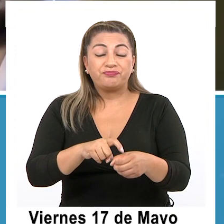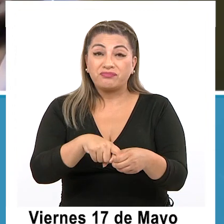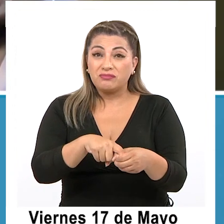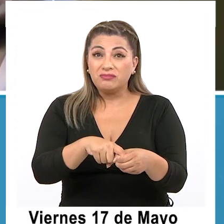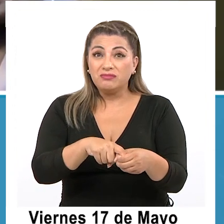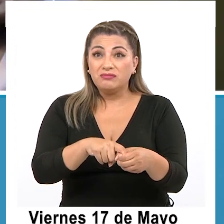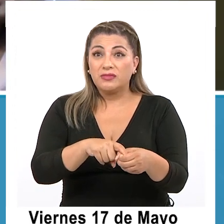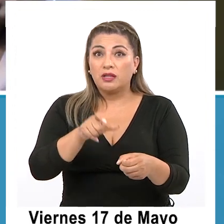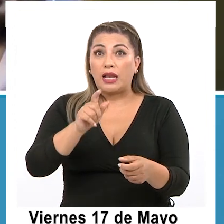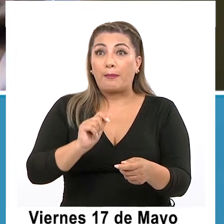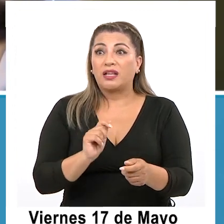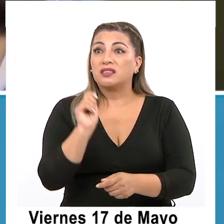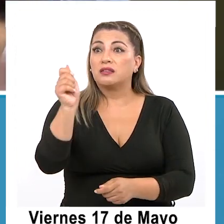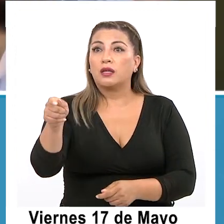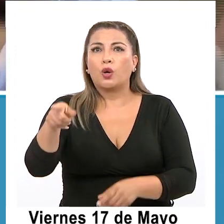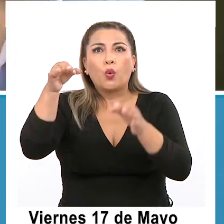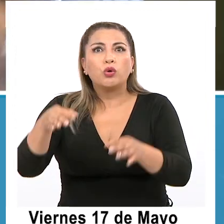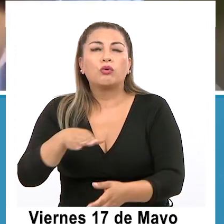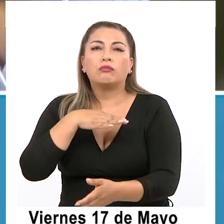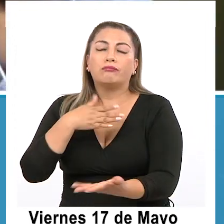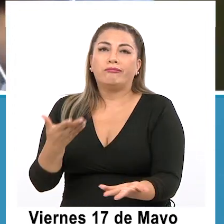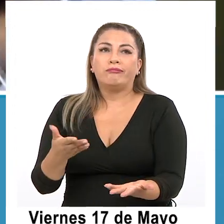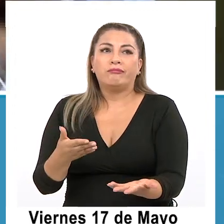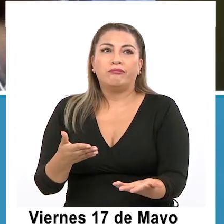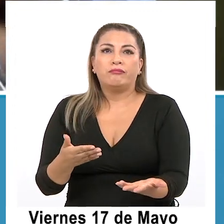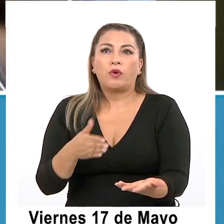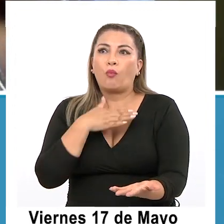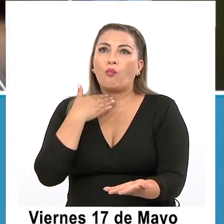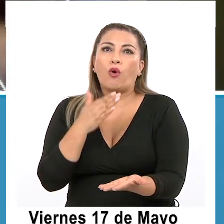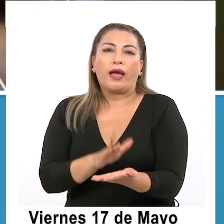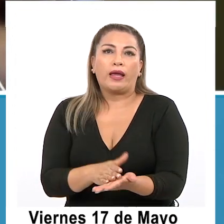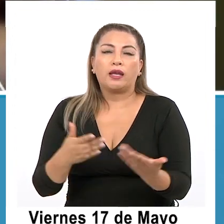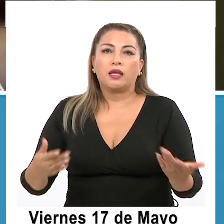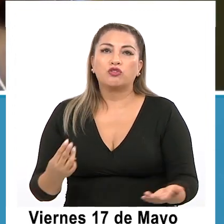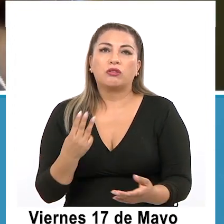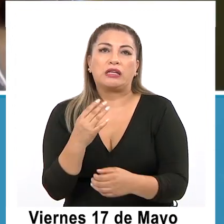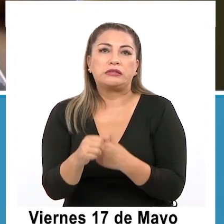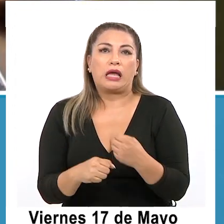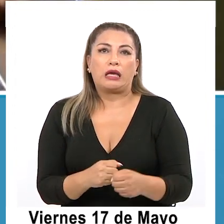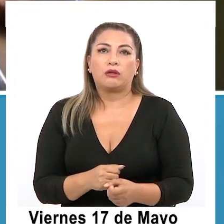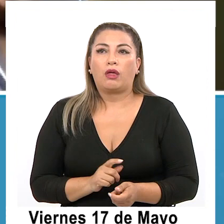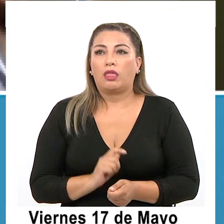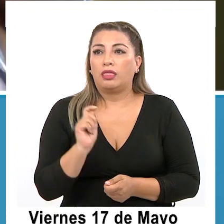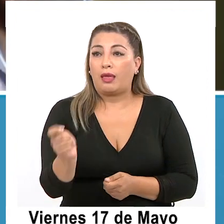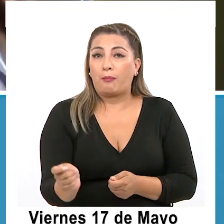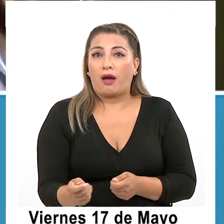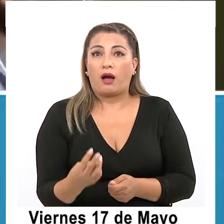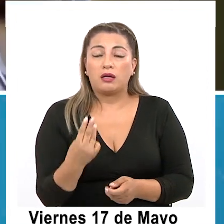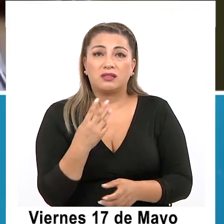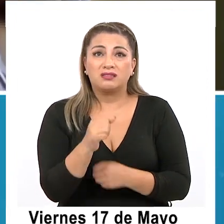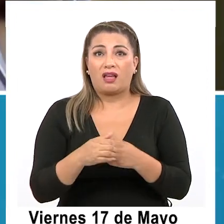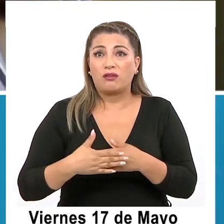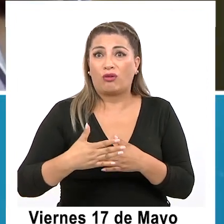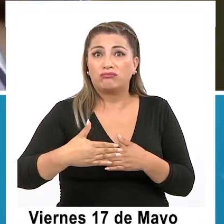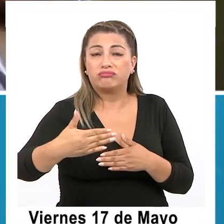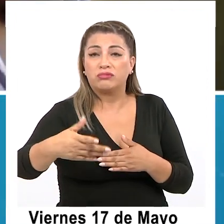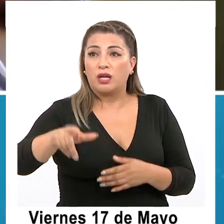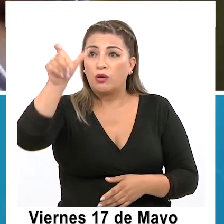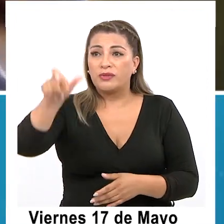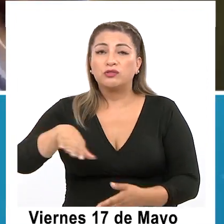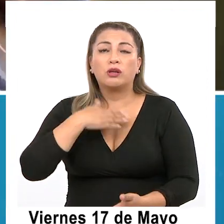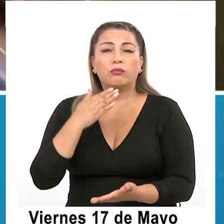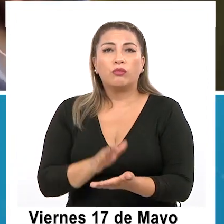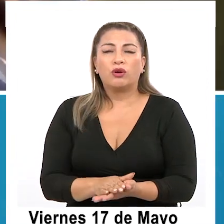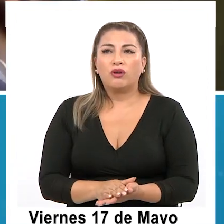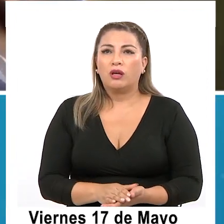plata muere? Muere, digamos, en el medio de los 13 años que se está demorando el ISAPRE en devolverla. ¿Eso sigue